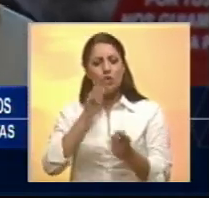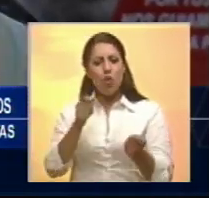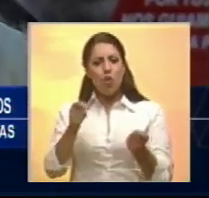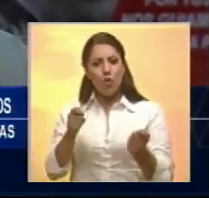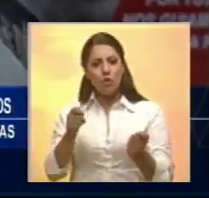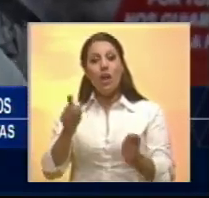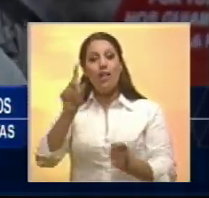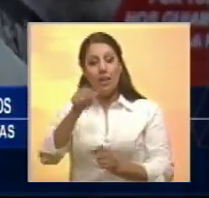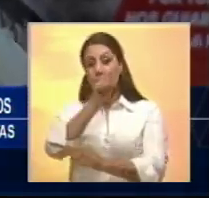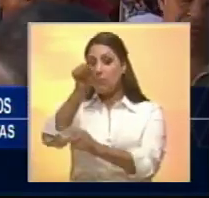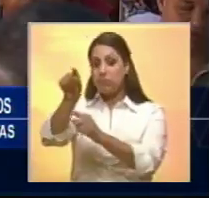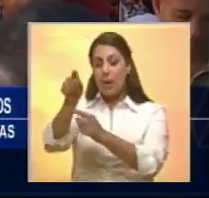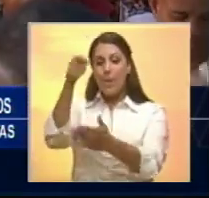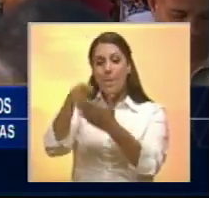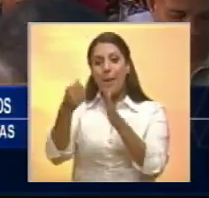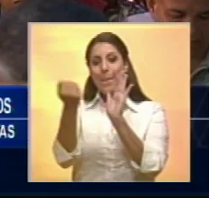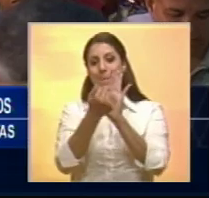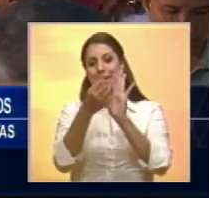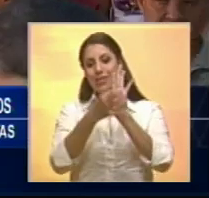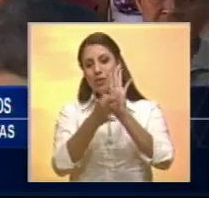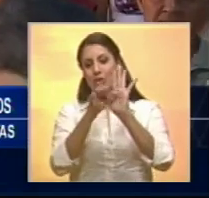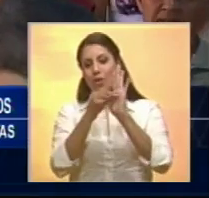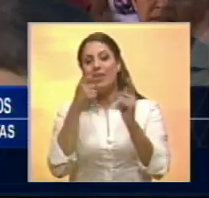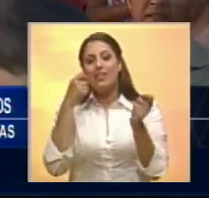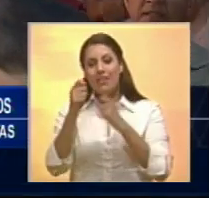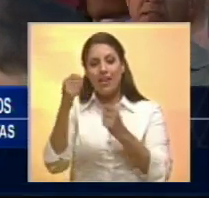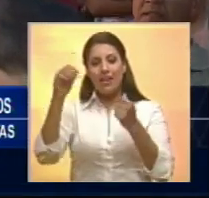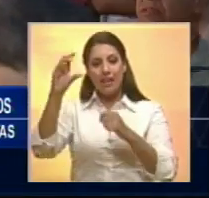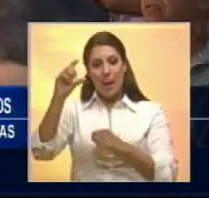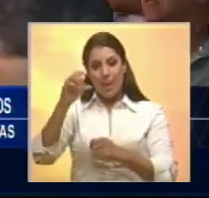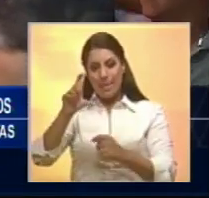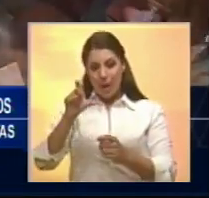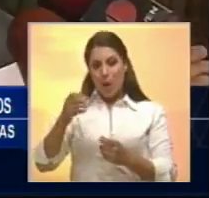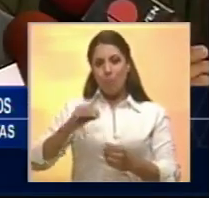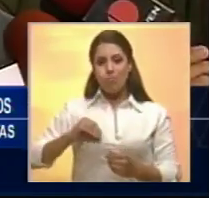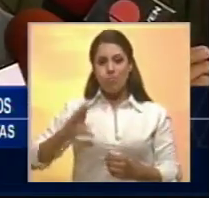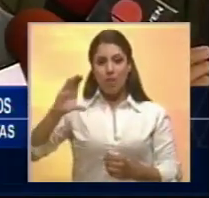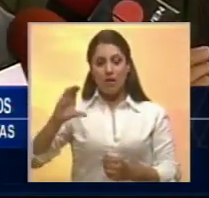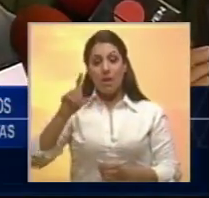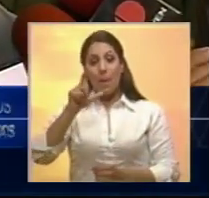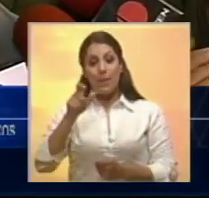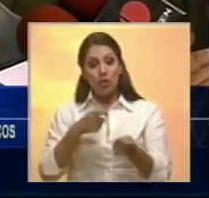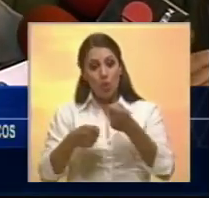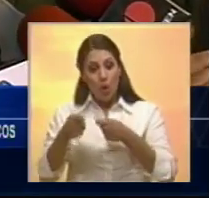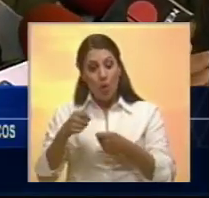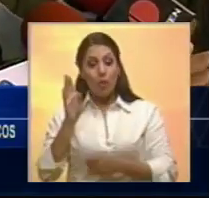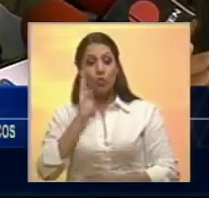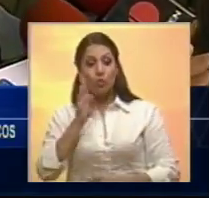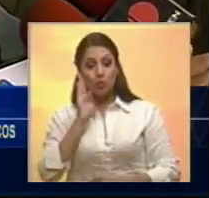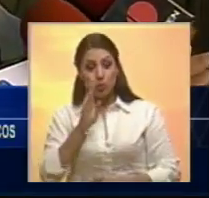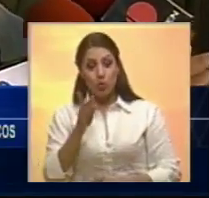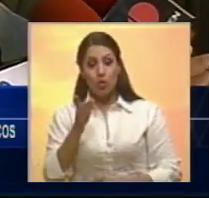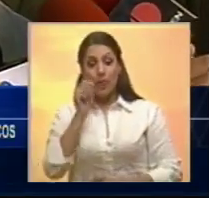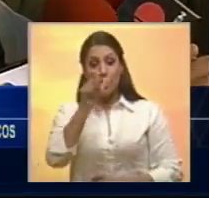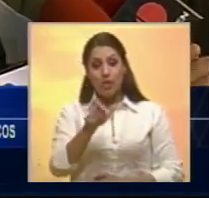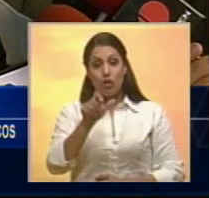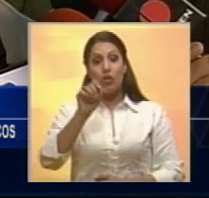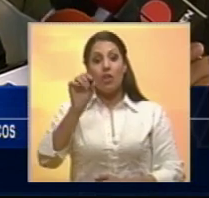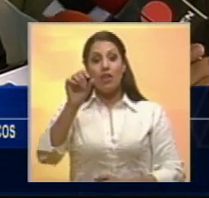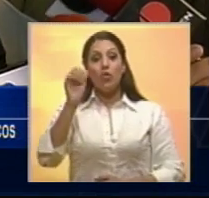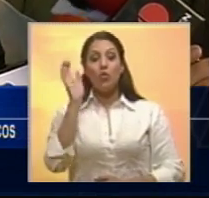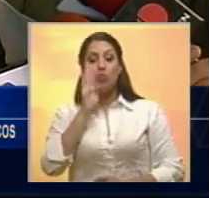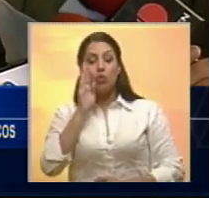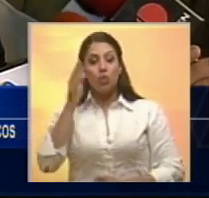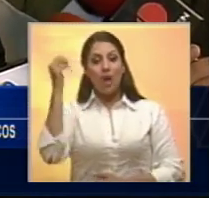controles y exigen fijación de precios para producir menos y ganar más. Los economistas neoliberales como este señor son